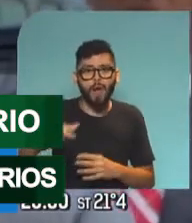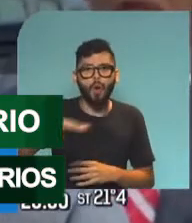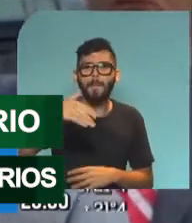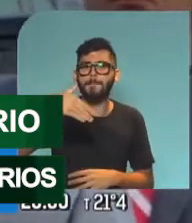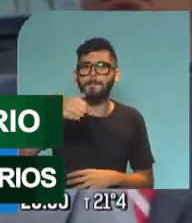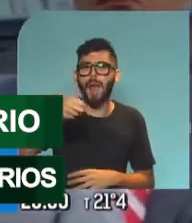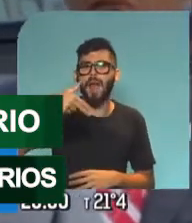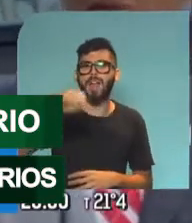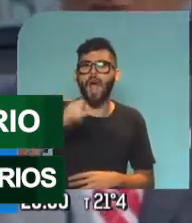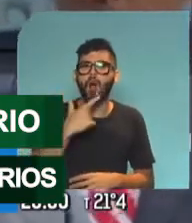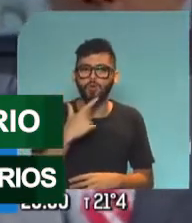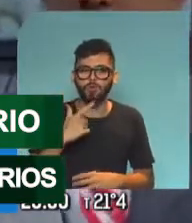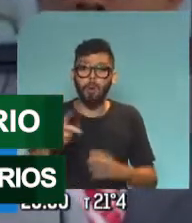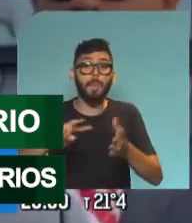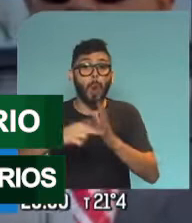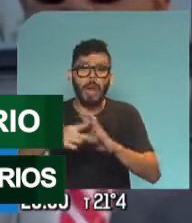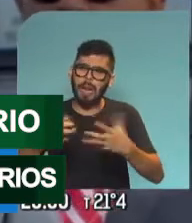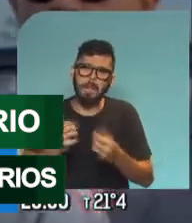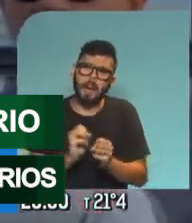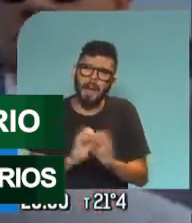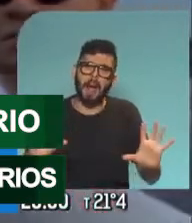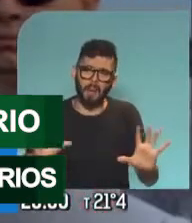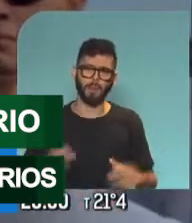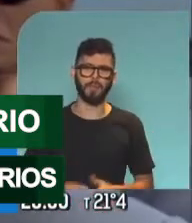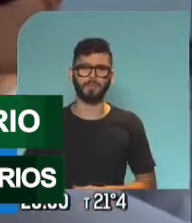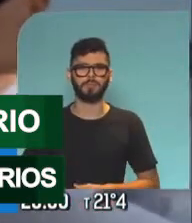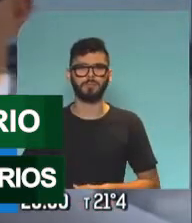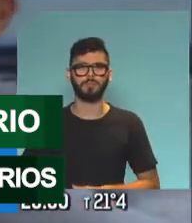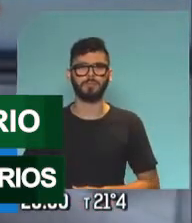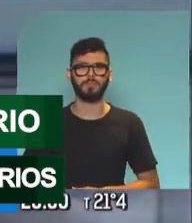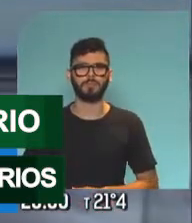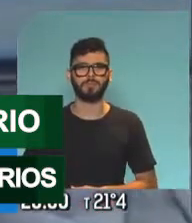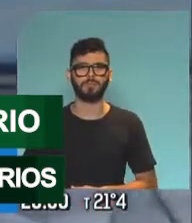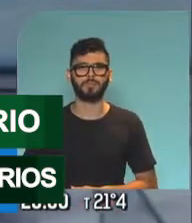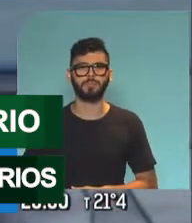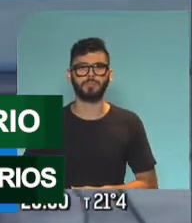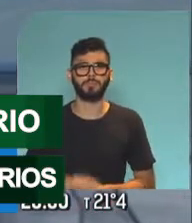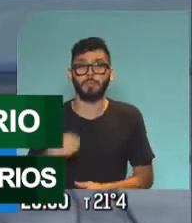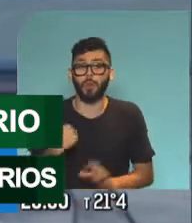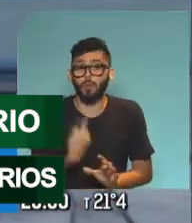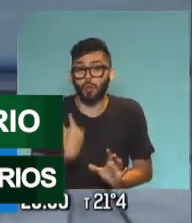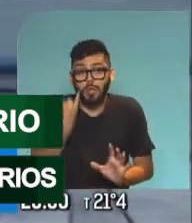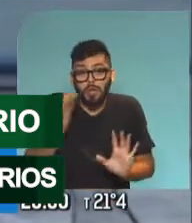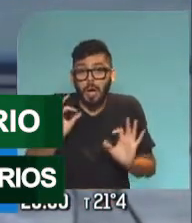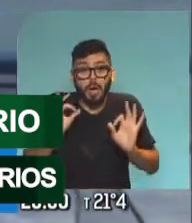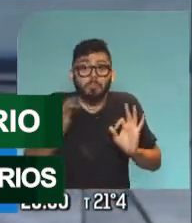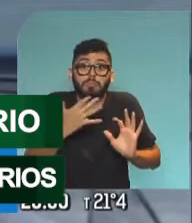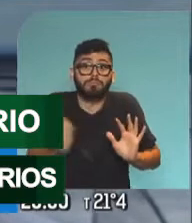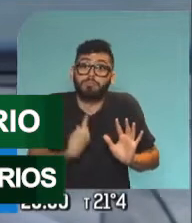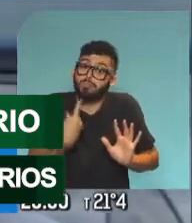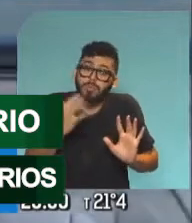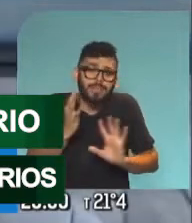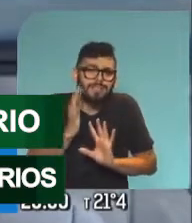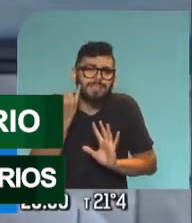con el gobierno nacional, que igual muy poco ha hecho para evitar la situación actual del